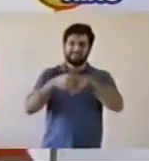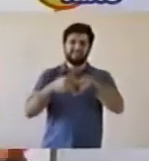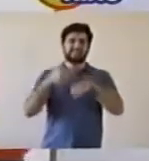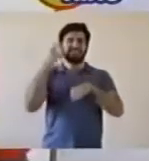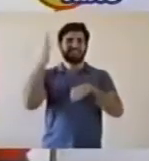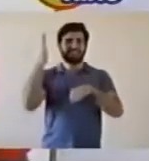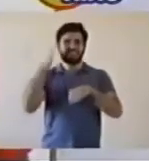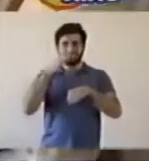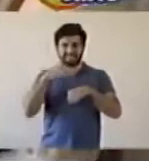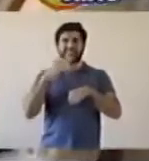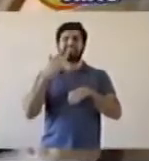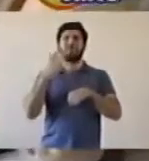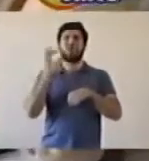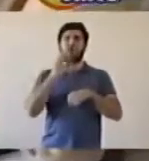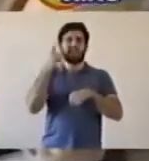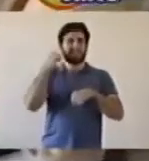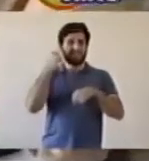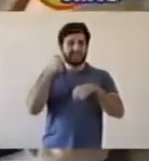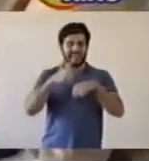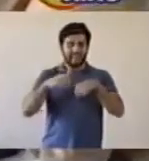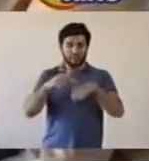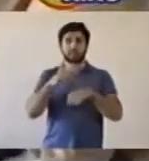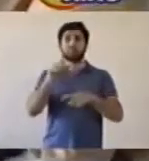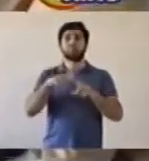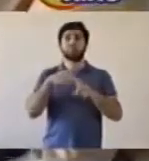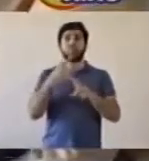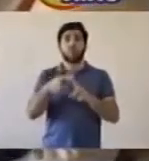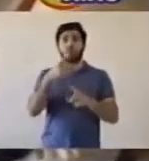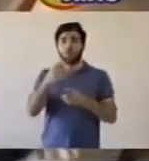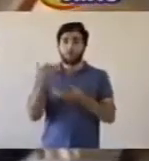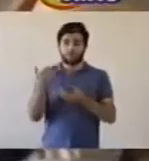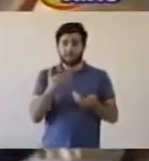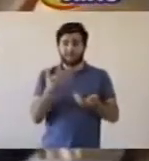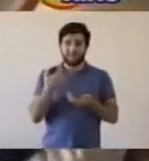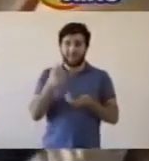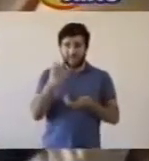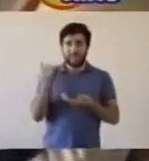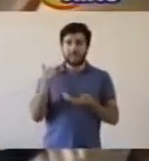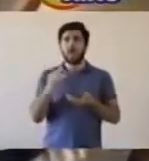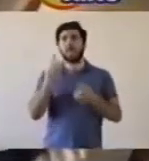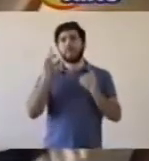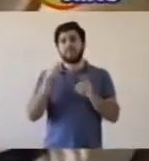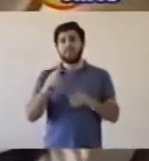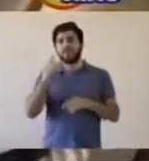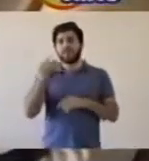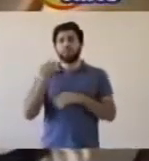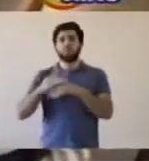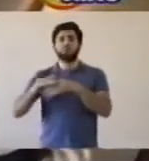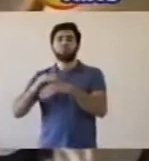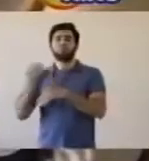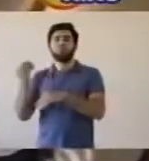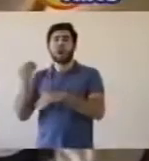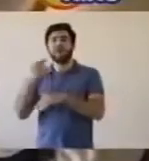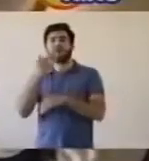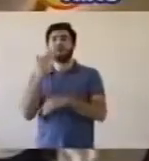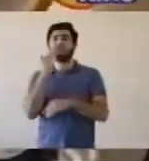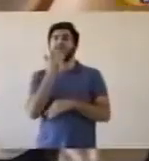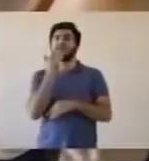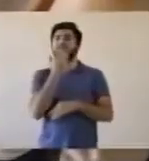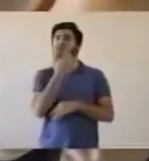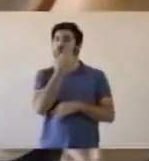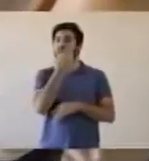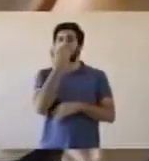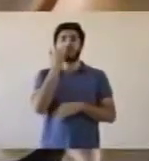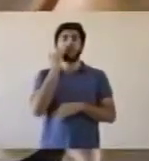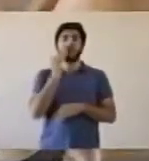y producen mal olor. A los padres les puedo recomendar que cuando sus hijos son bebés, es necesario limpiar con un paño suave sus encías